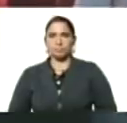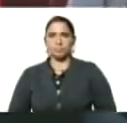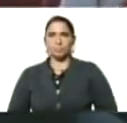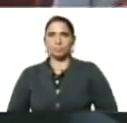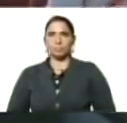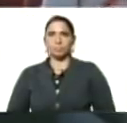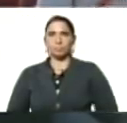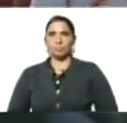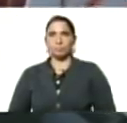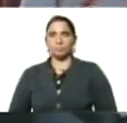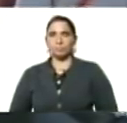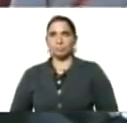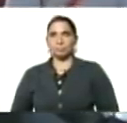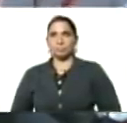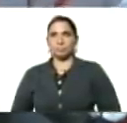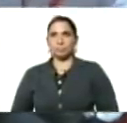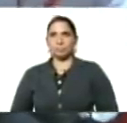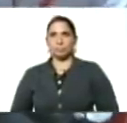Hoy